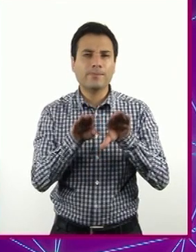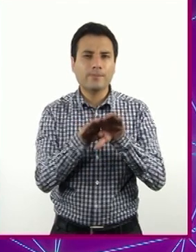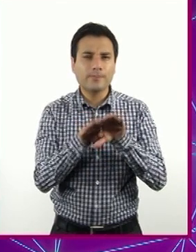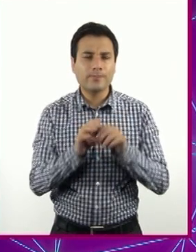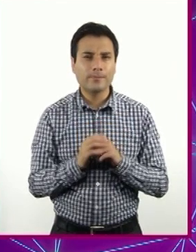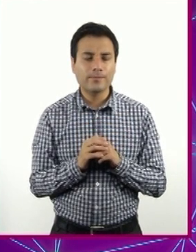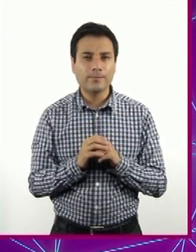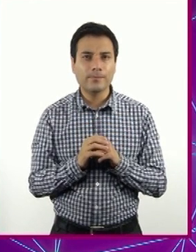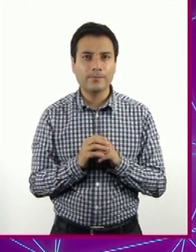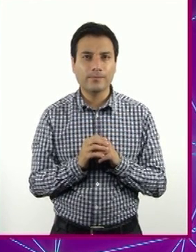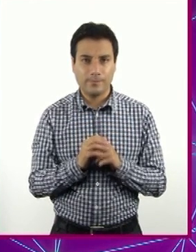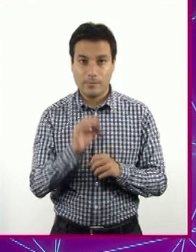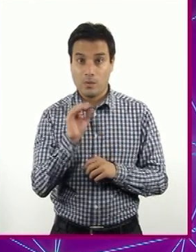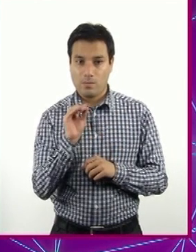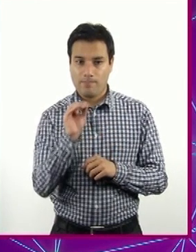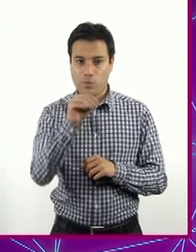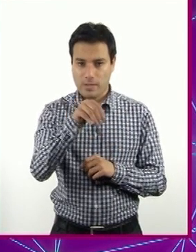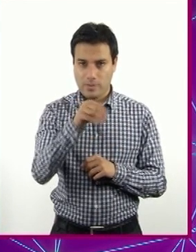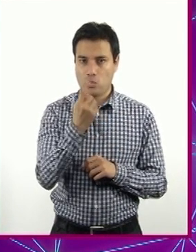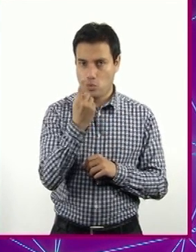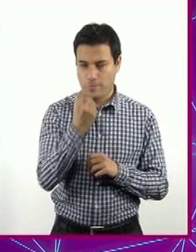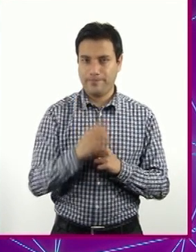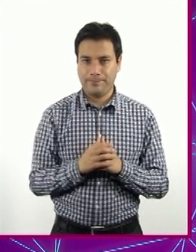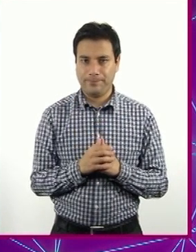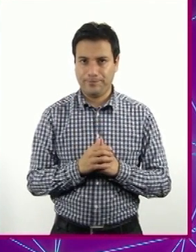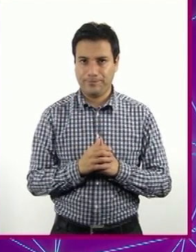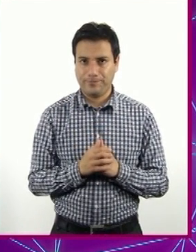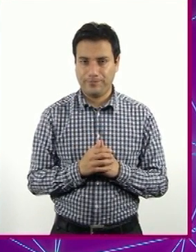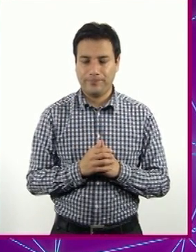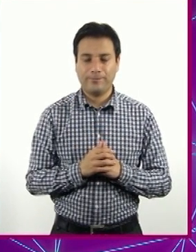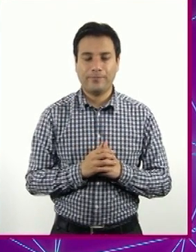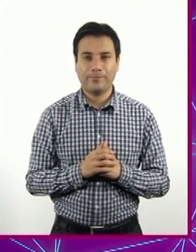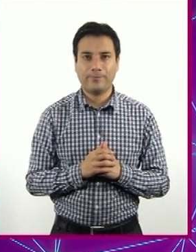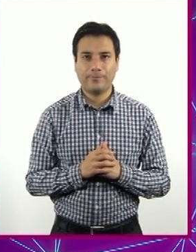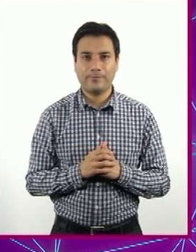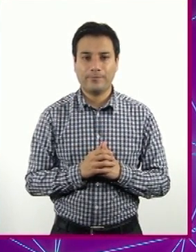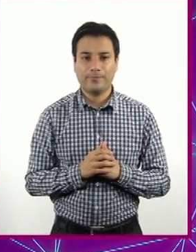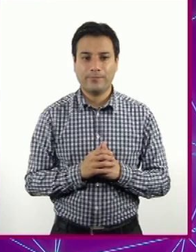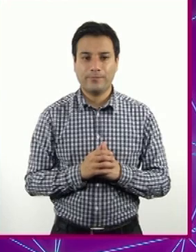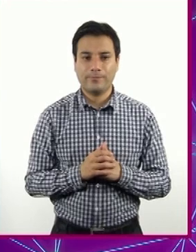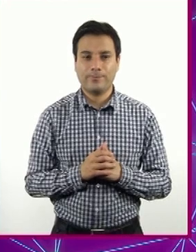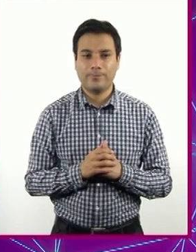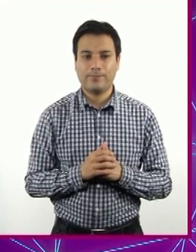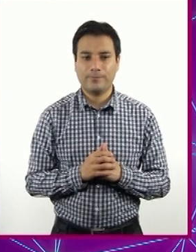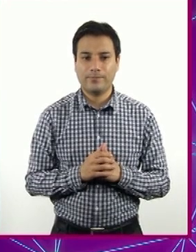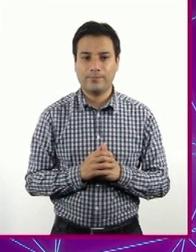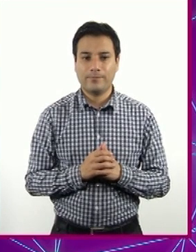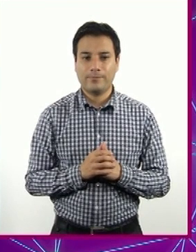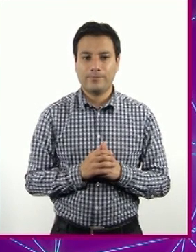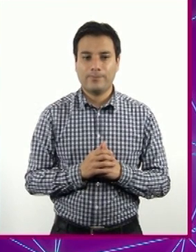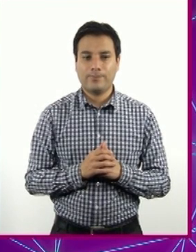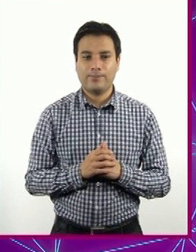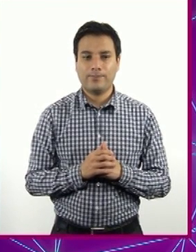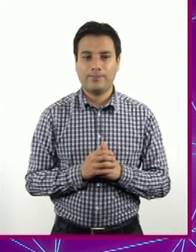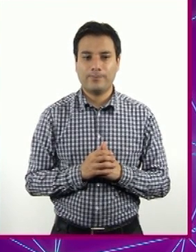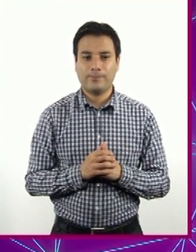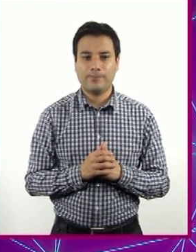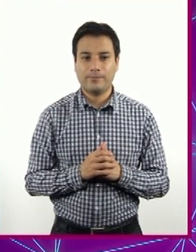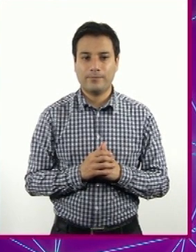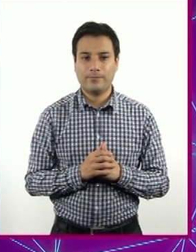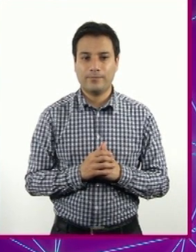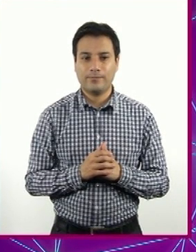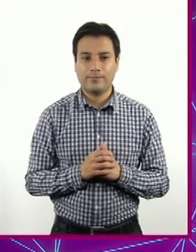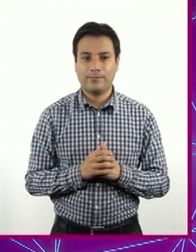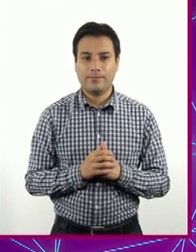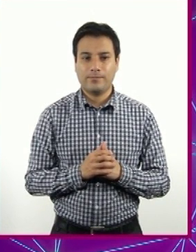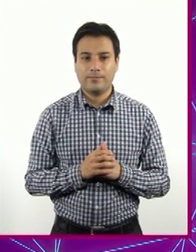sucesión, sustituimos 1 en n. Queda 1 al cuadrado por 3